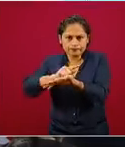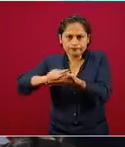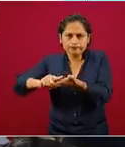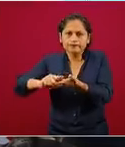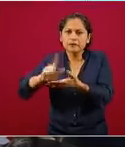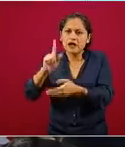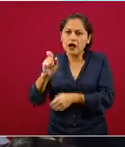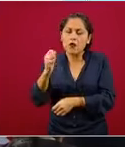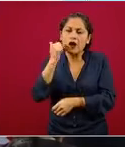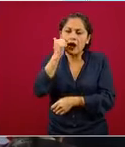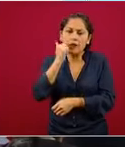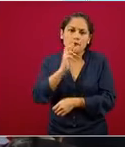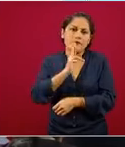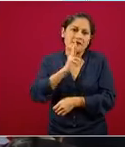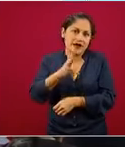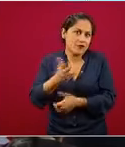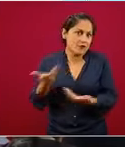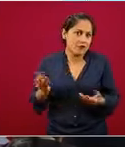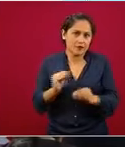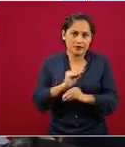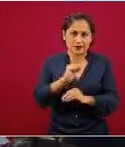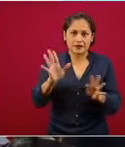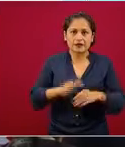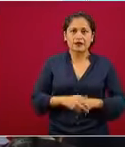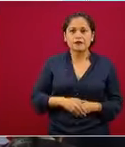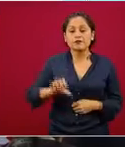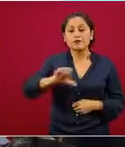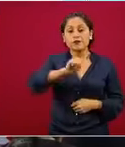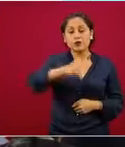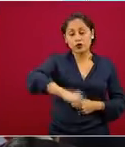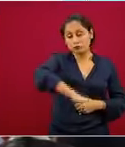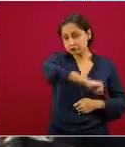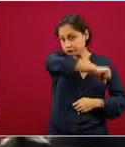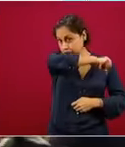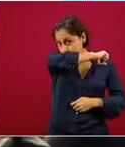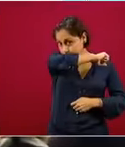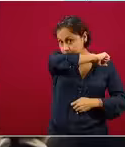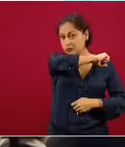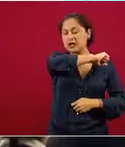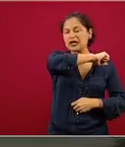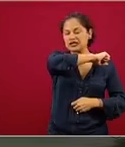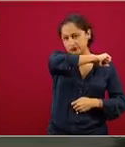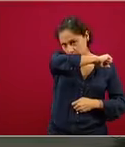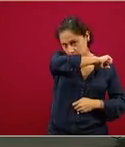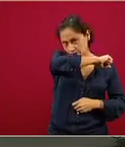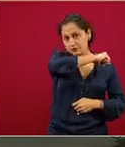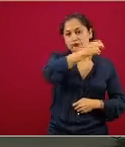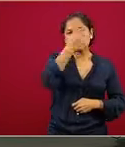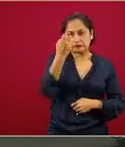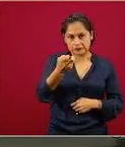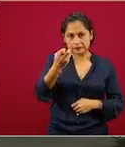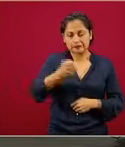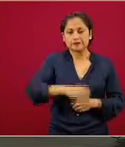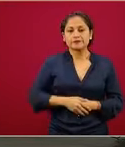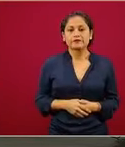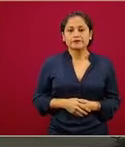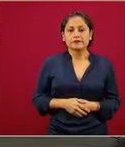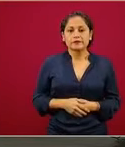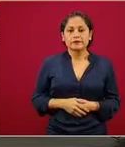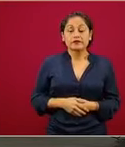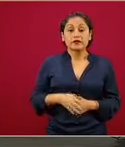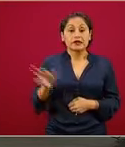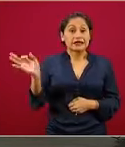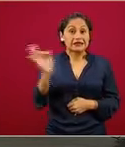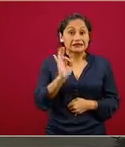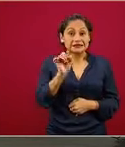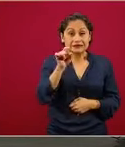A cubrir nuestro estornudo y el famoso achú en el ángulo del codo, a que si tenemos síntomas definitivamente nos quedamos